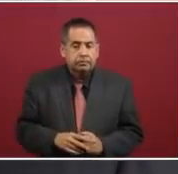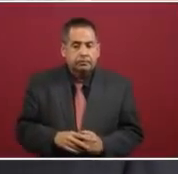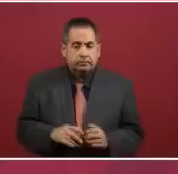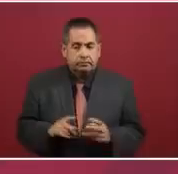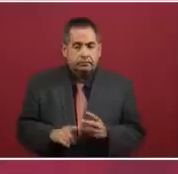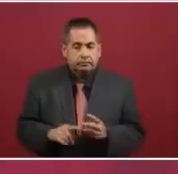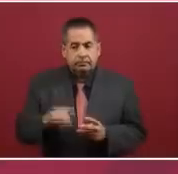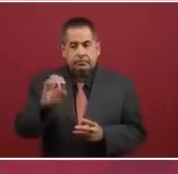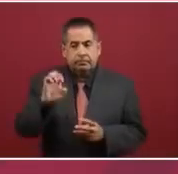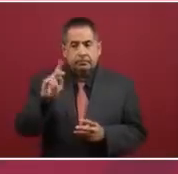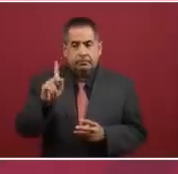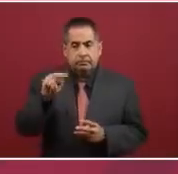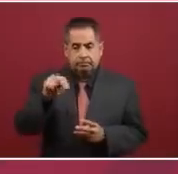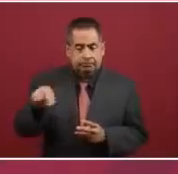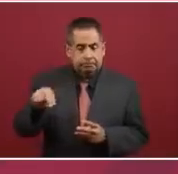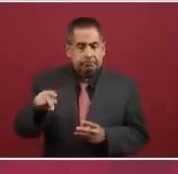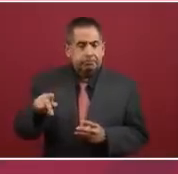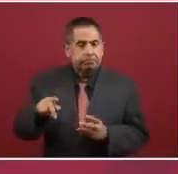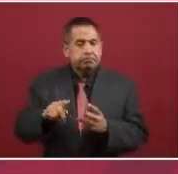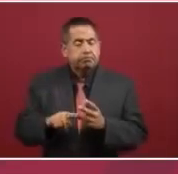y Peña la dejó